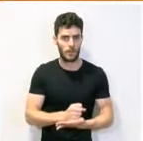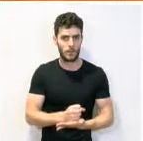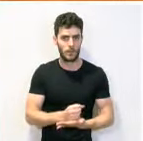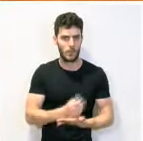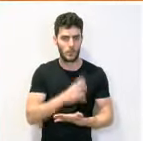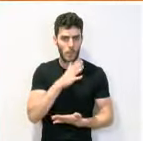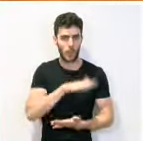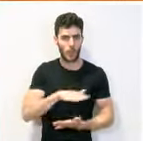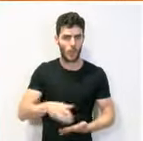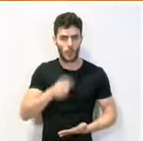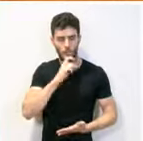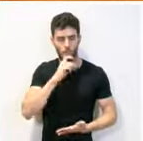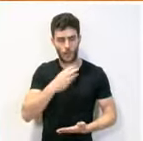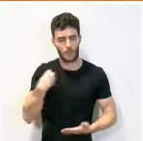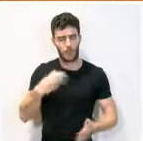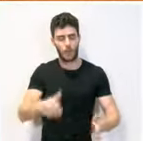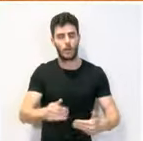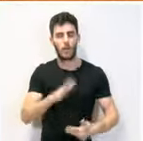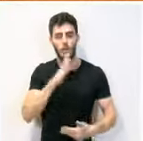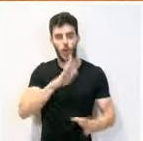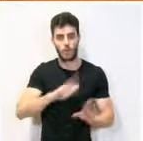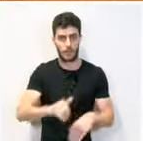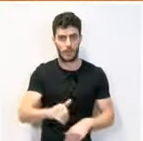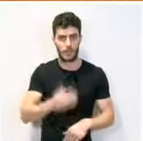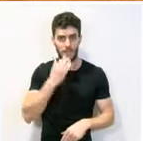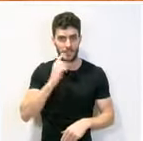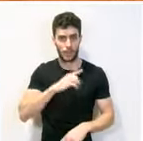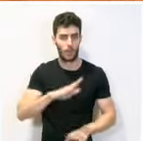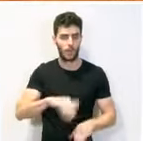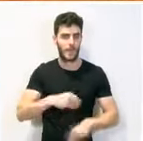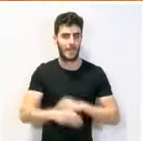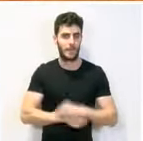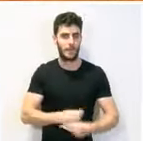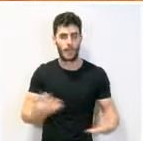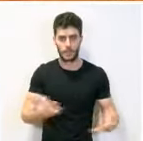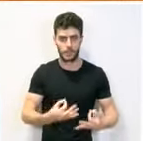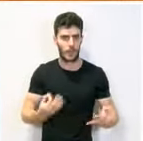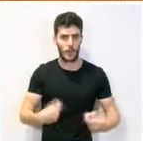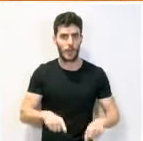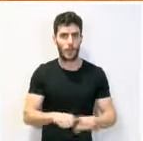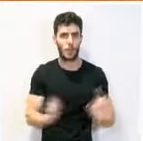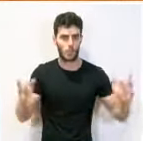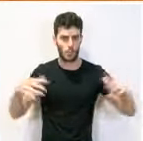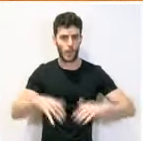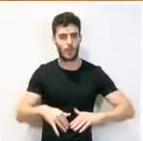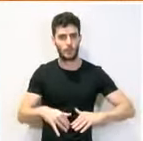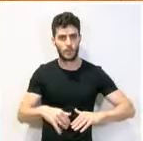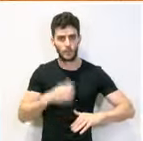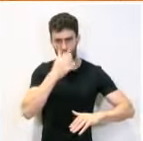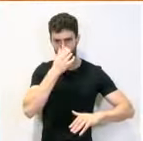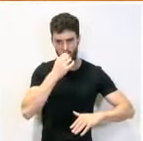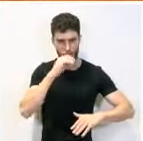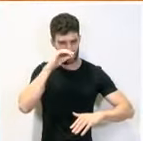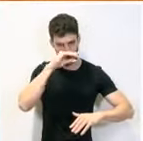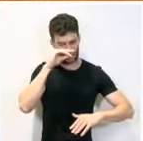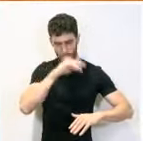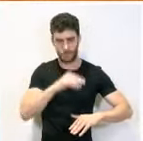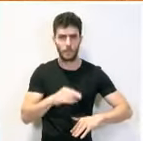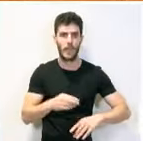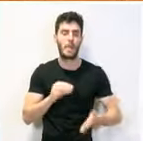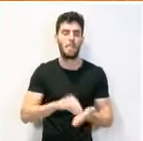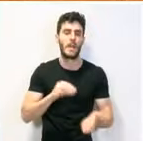tengan esas dificultades. Porque al final, si no, lo que se acaba produciendo es una concentración que en